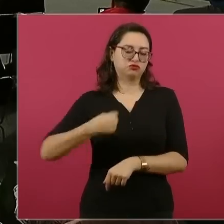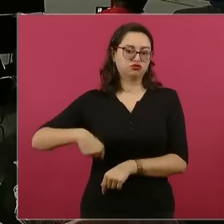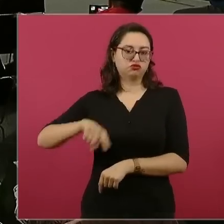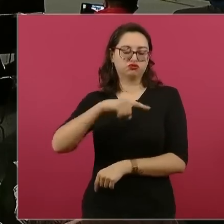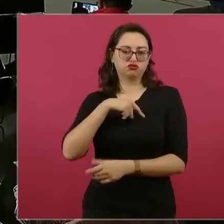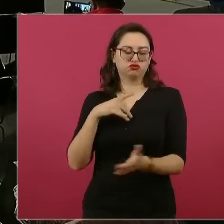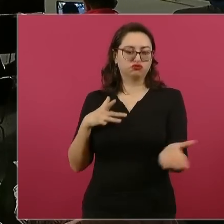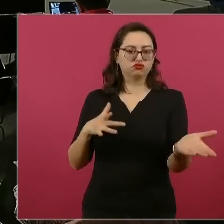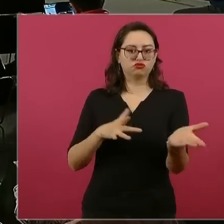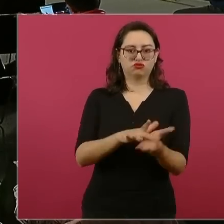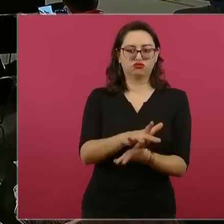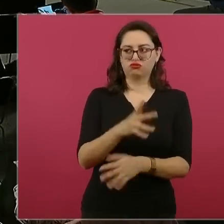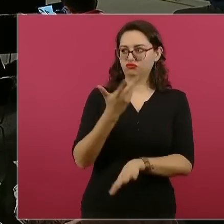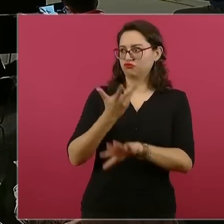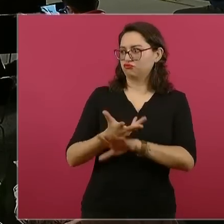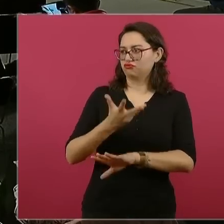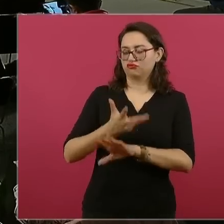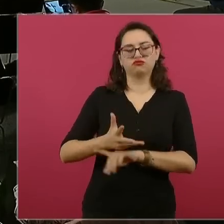¿Y ha hablado